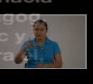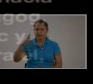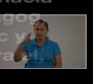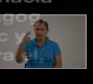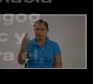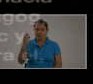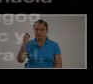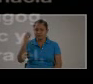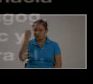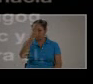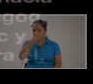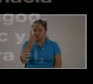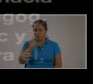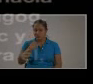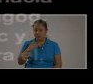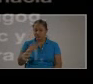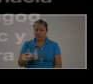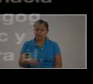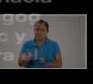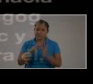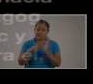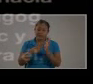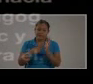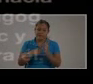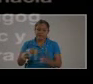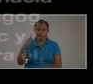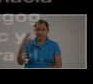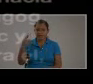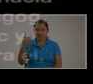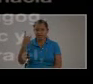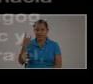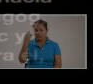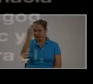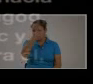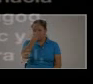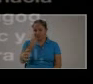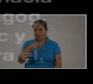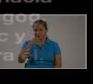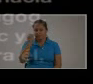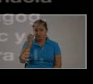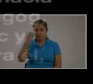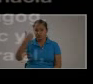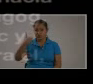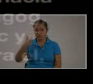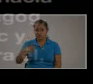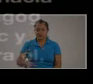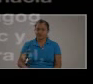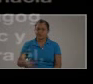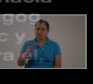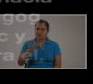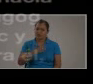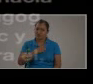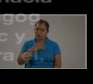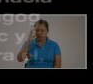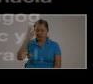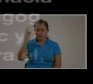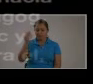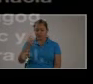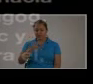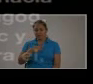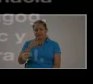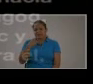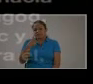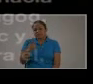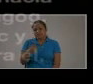Y yo creo que efectivamente así es, pero se lo voy a explicar, no solamente porque tradicionalmente nos han dicho que es